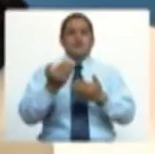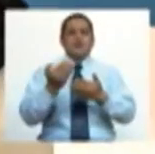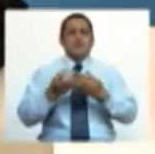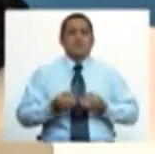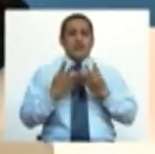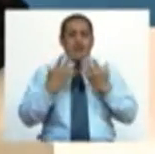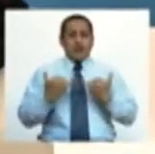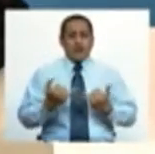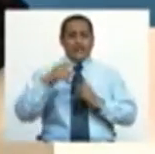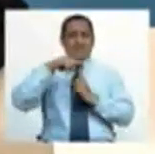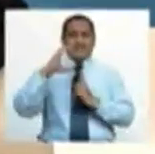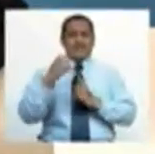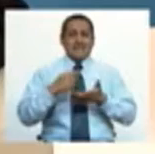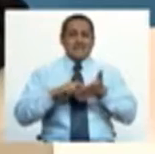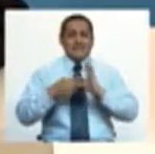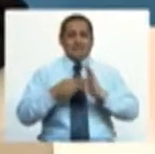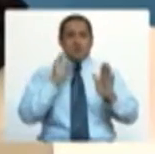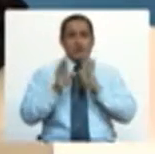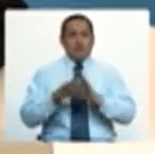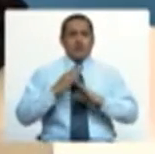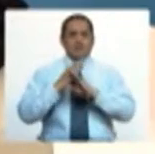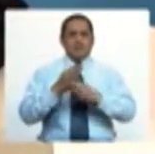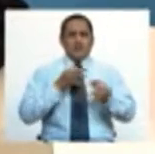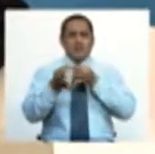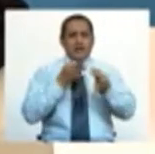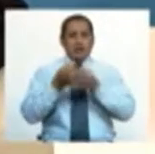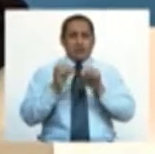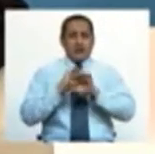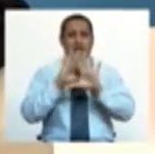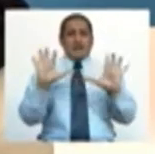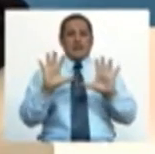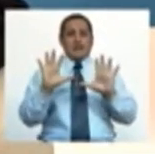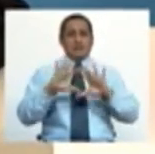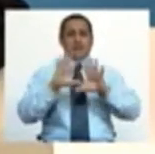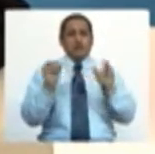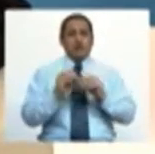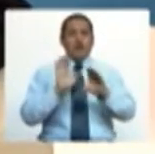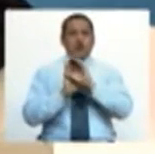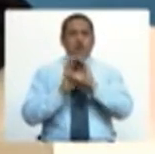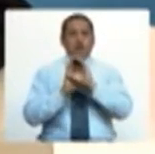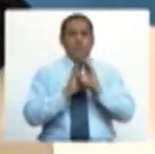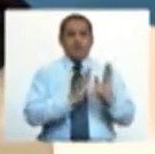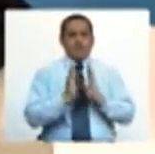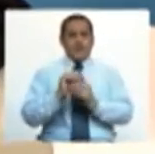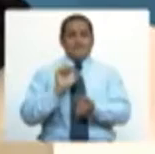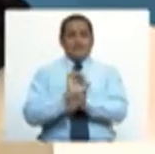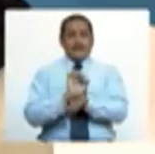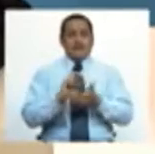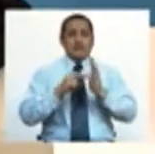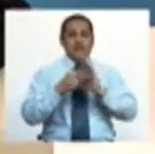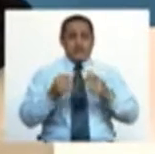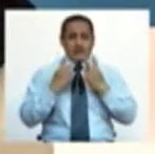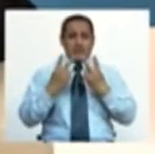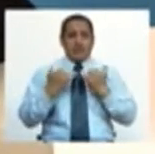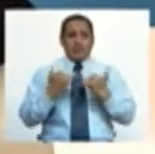Bueno, en realidad lo que el TC hace es evitar una interpretación literal del Código Procesal Penal, y consiste en